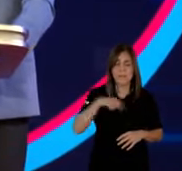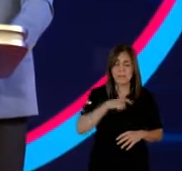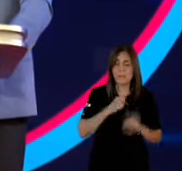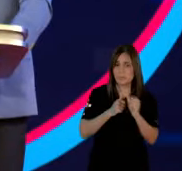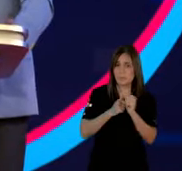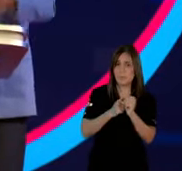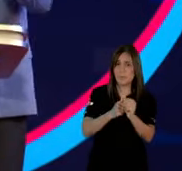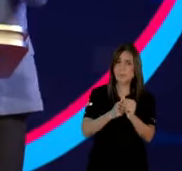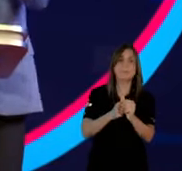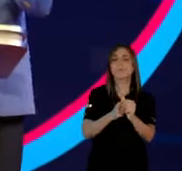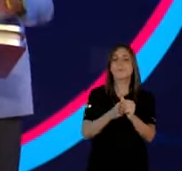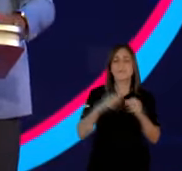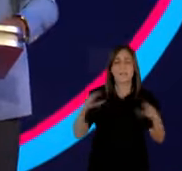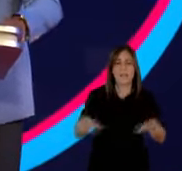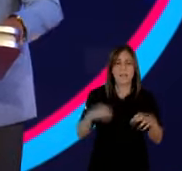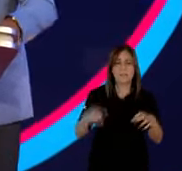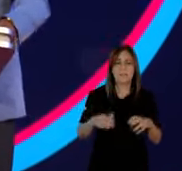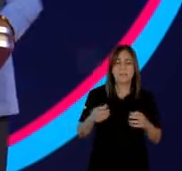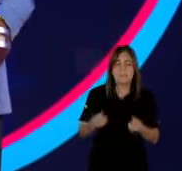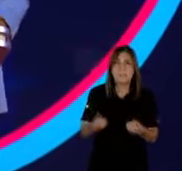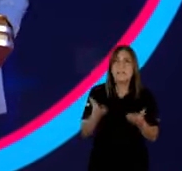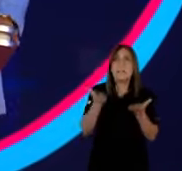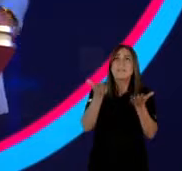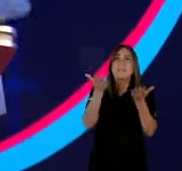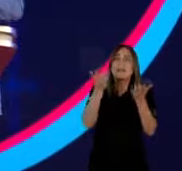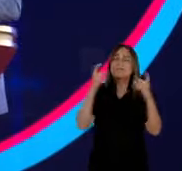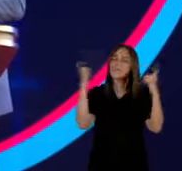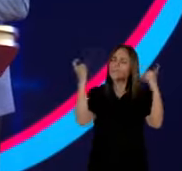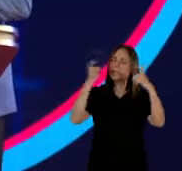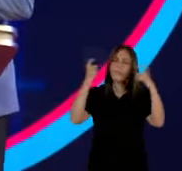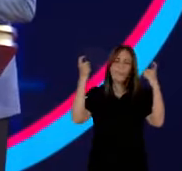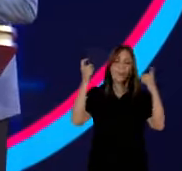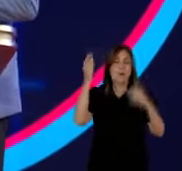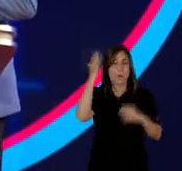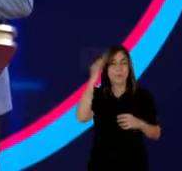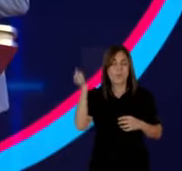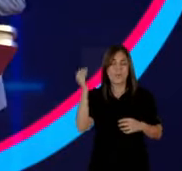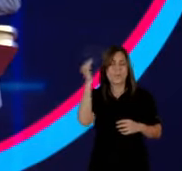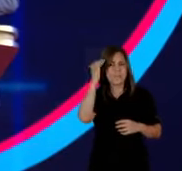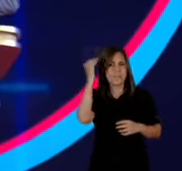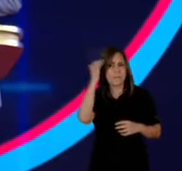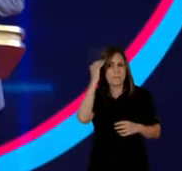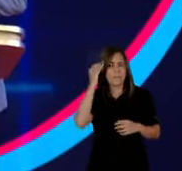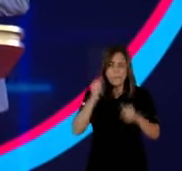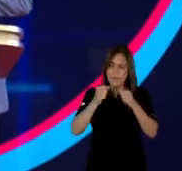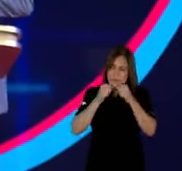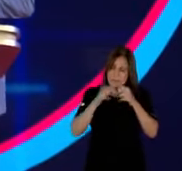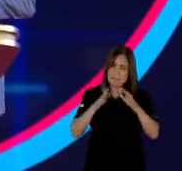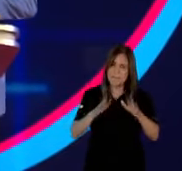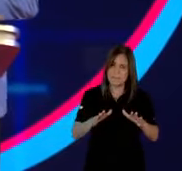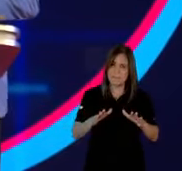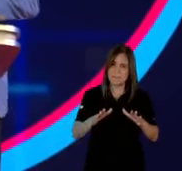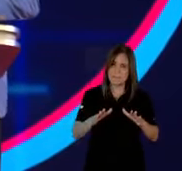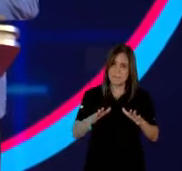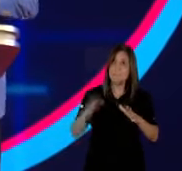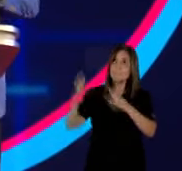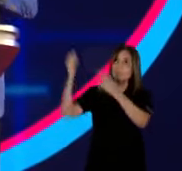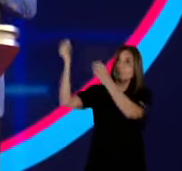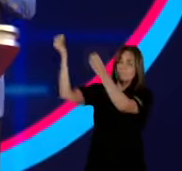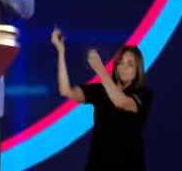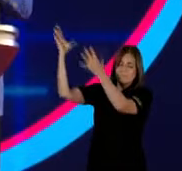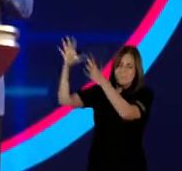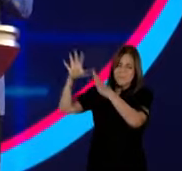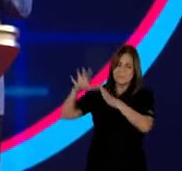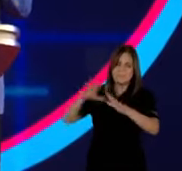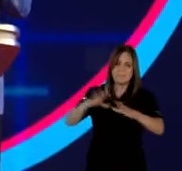esta ceremonia, esta dedicación y presentación, porque entendemos la bendición que requiere la